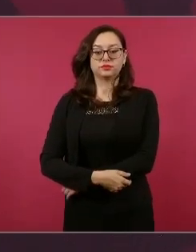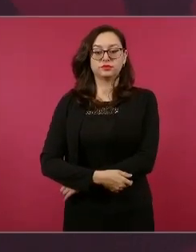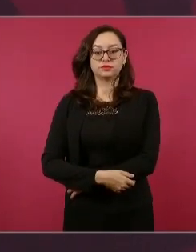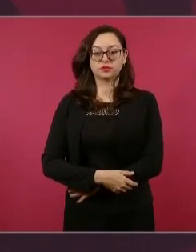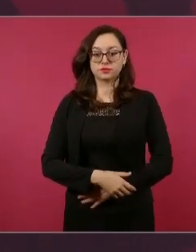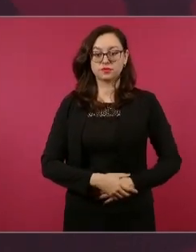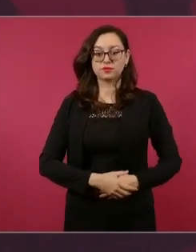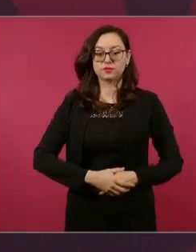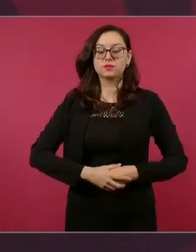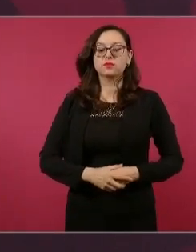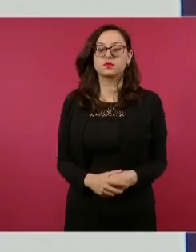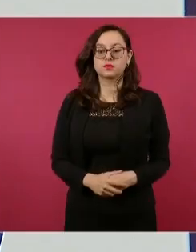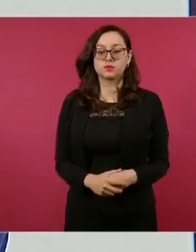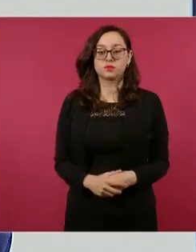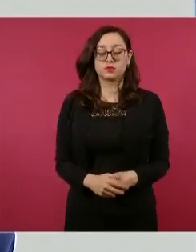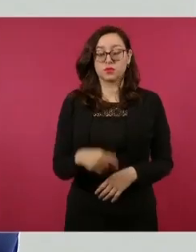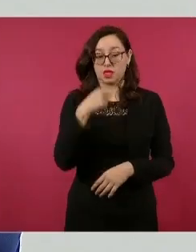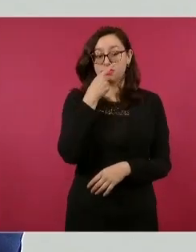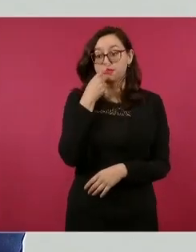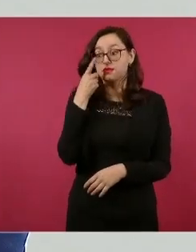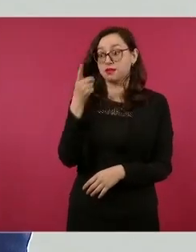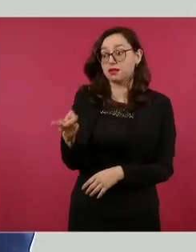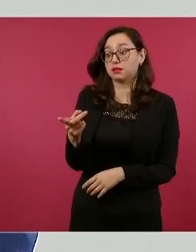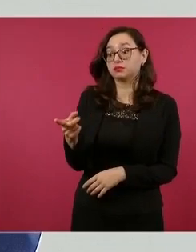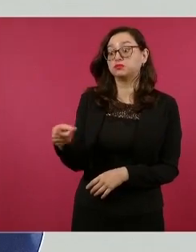se padece, se sufre.